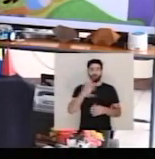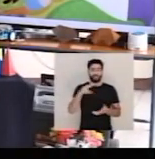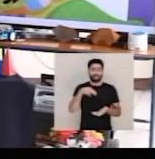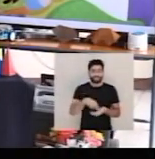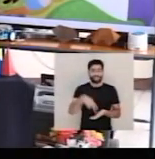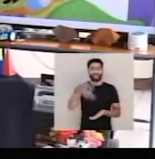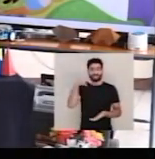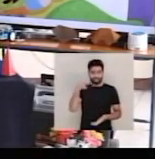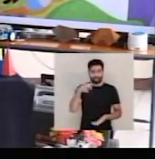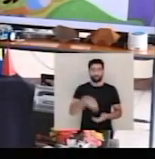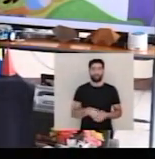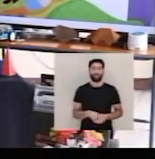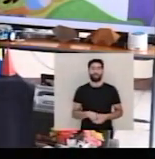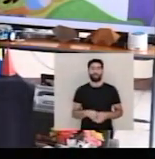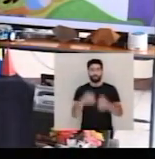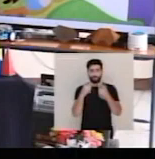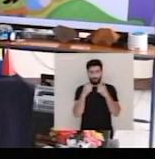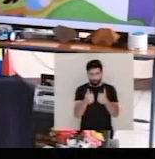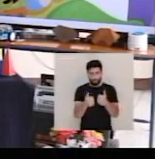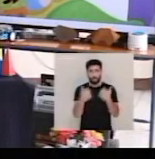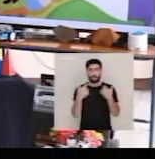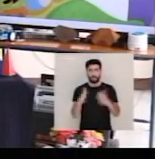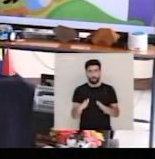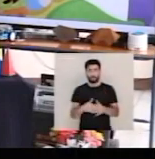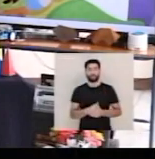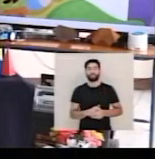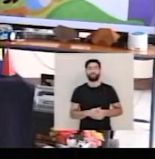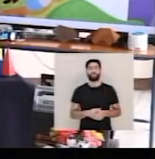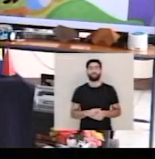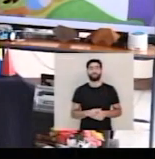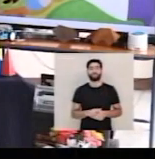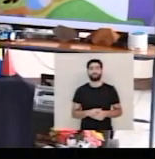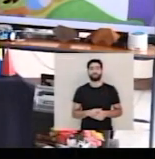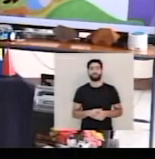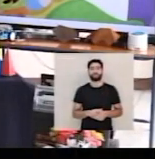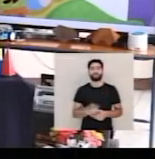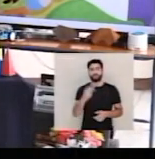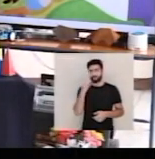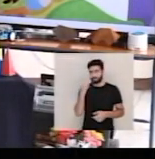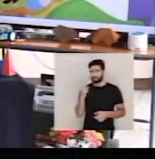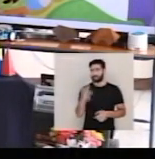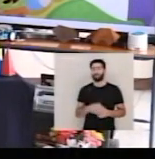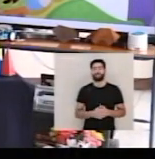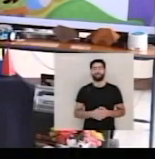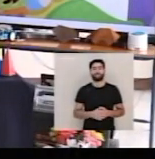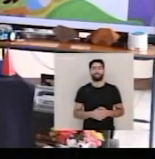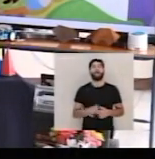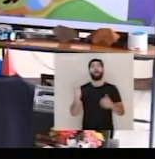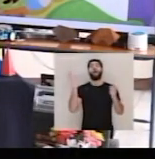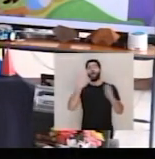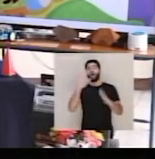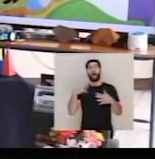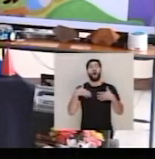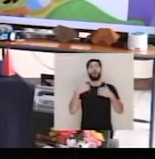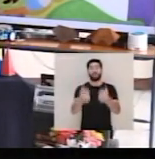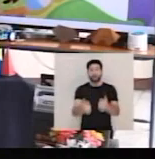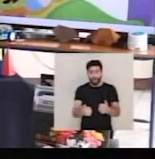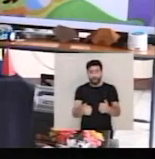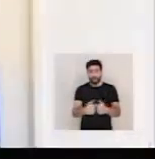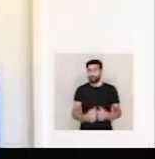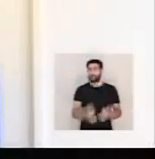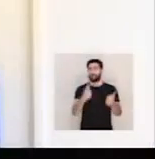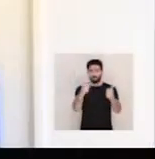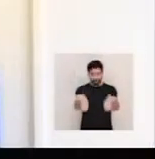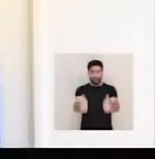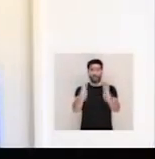salto, ¿sí? Muy bien, chicos. A ver, entonces, hola a todos. ¿Cómo